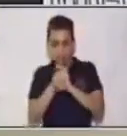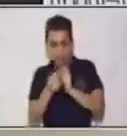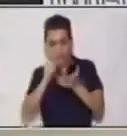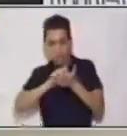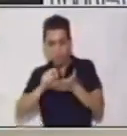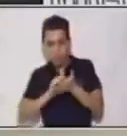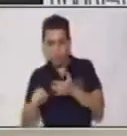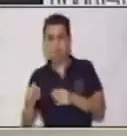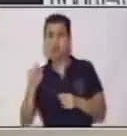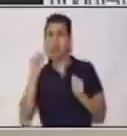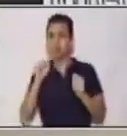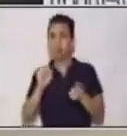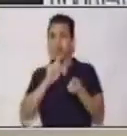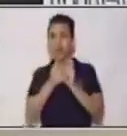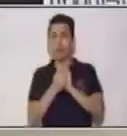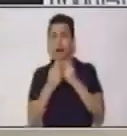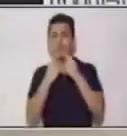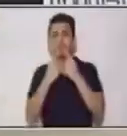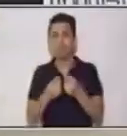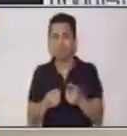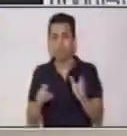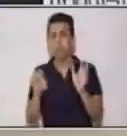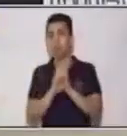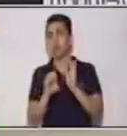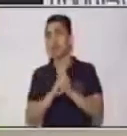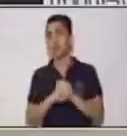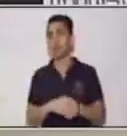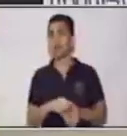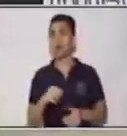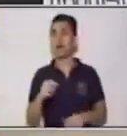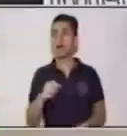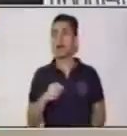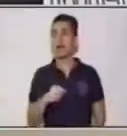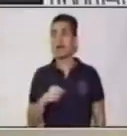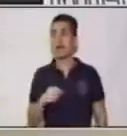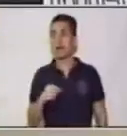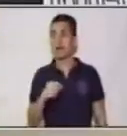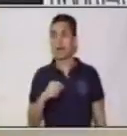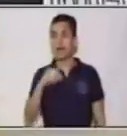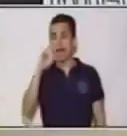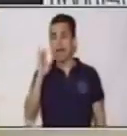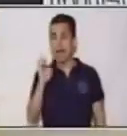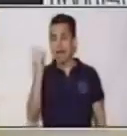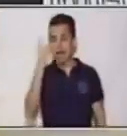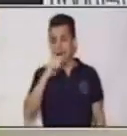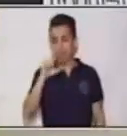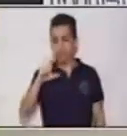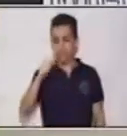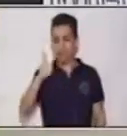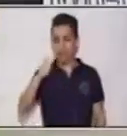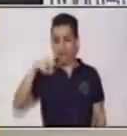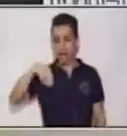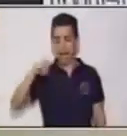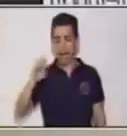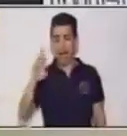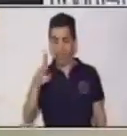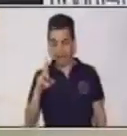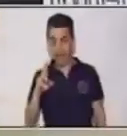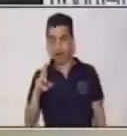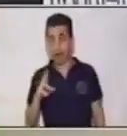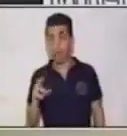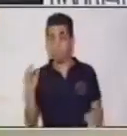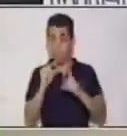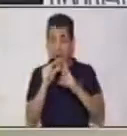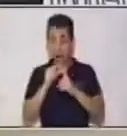la pronunciación de los extranjerismos. Por ejemplo, la palabra escáner, si nosotros lo tomamos como la palabra original, no lleva